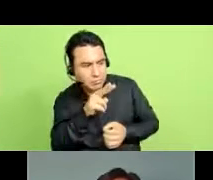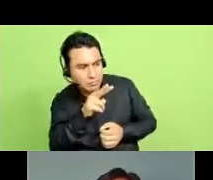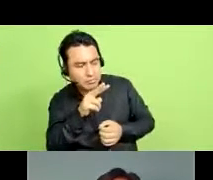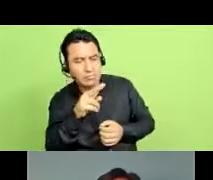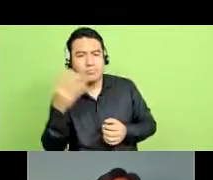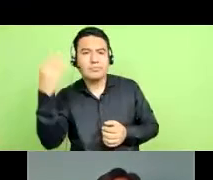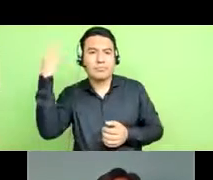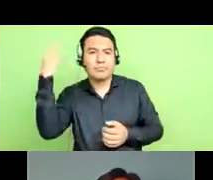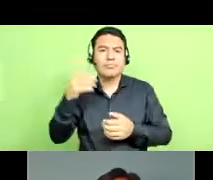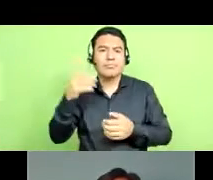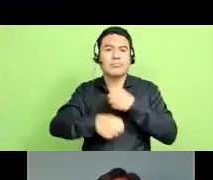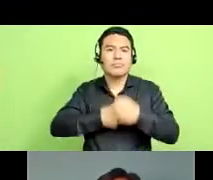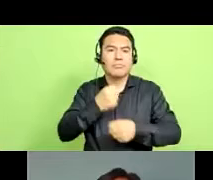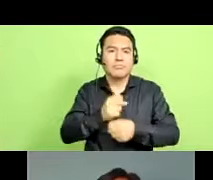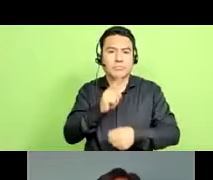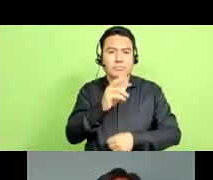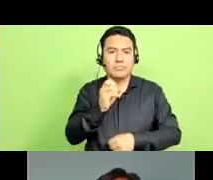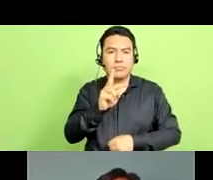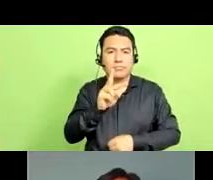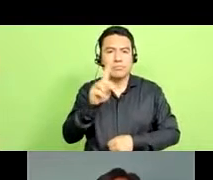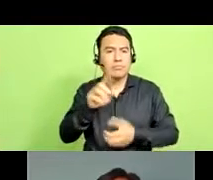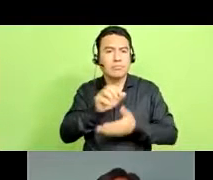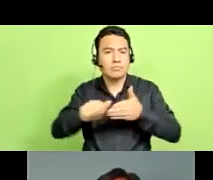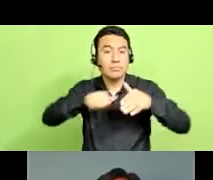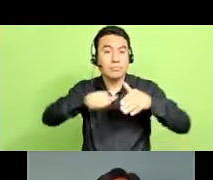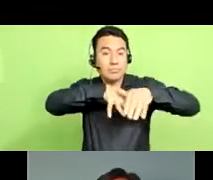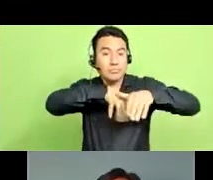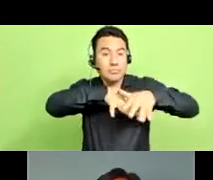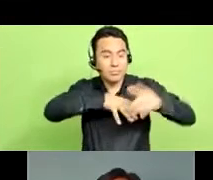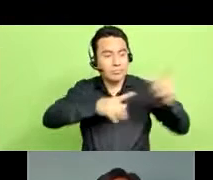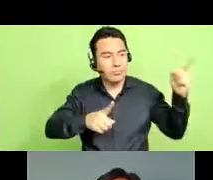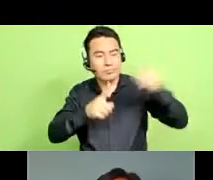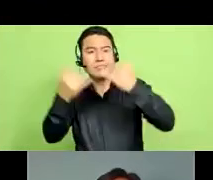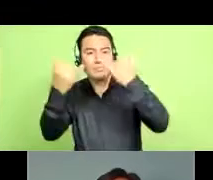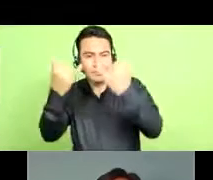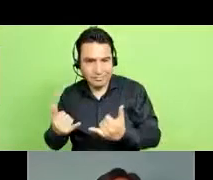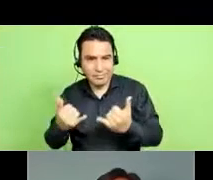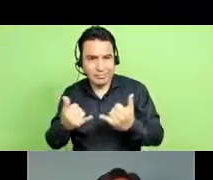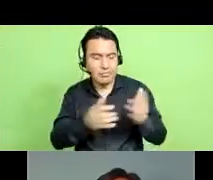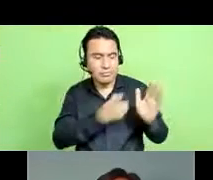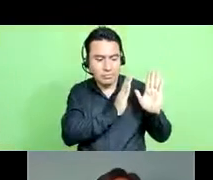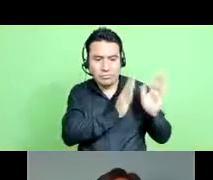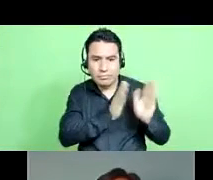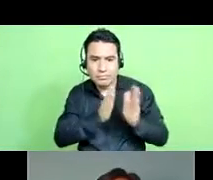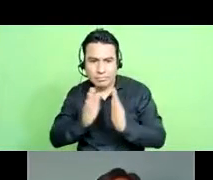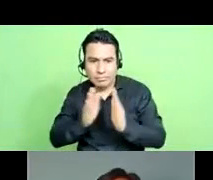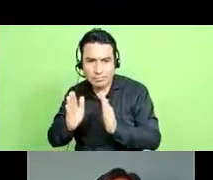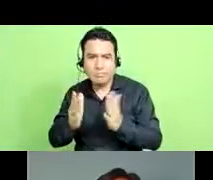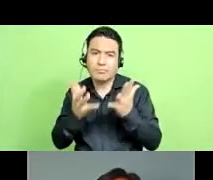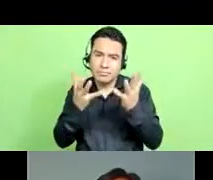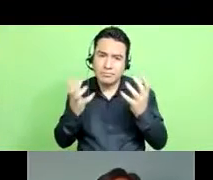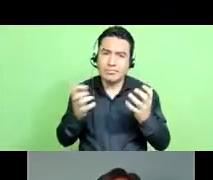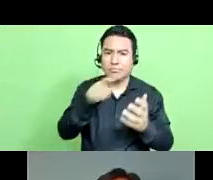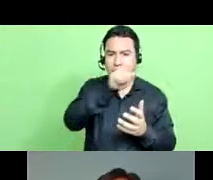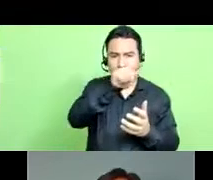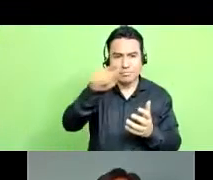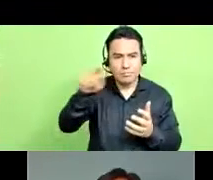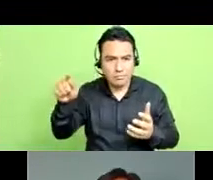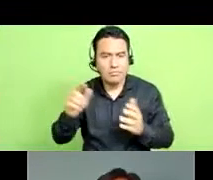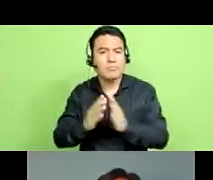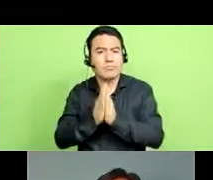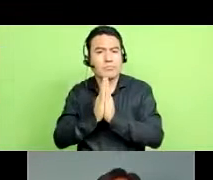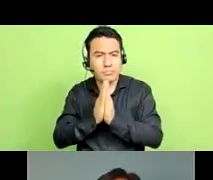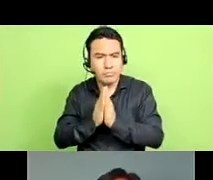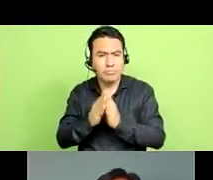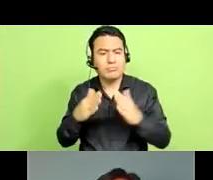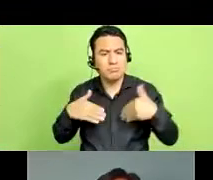2021 y esta nueva gestión está convencida de que es necesario importante desarrollar en el marco de un proceso